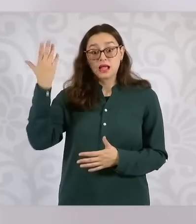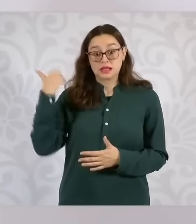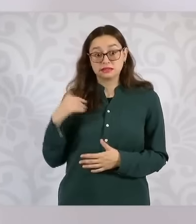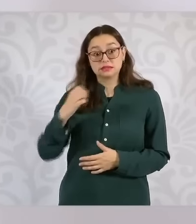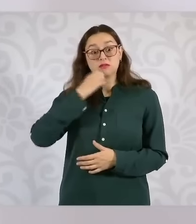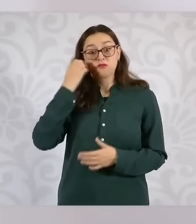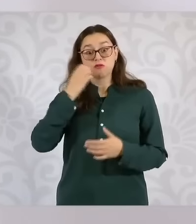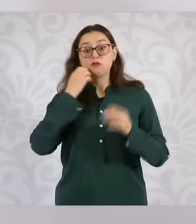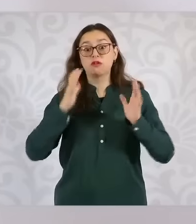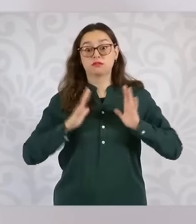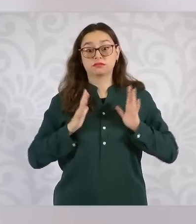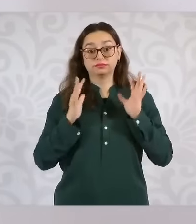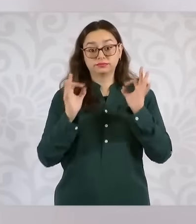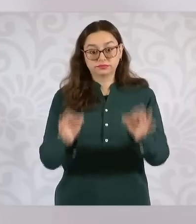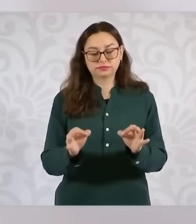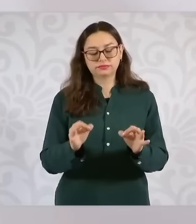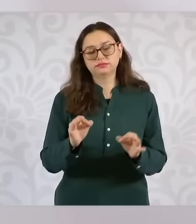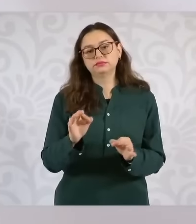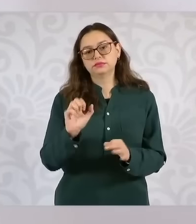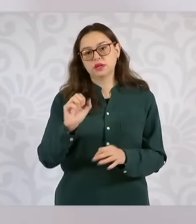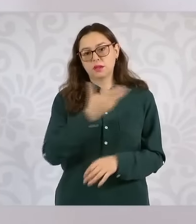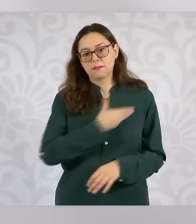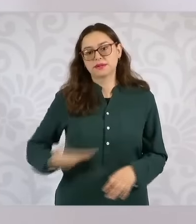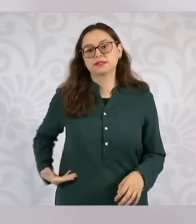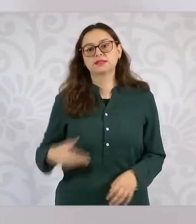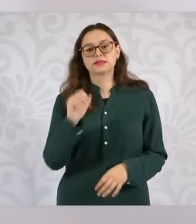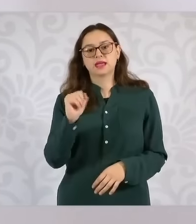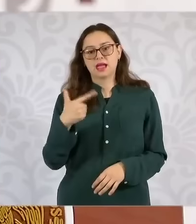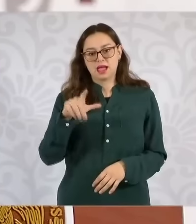López Obrador como programa prioritario para